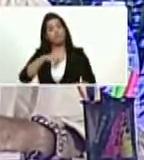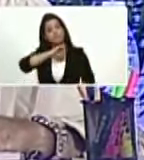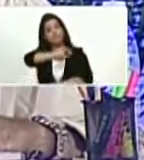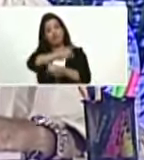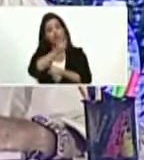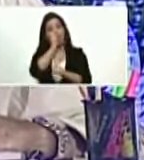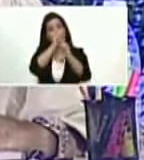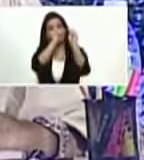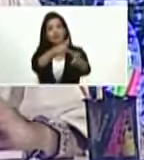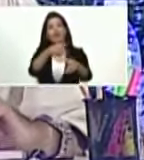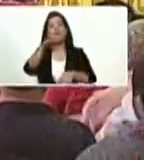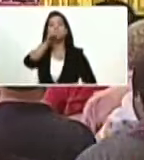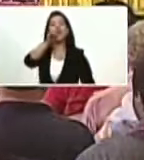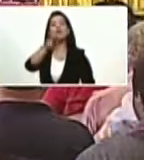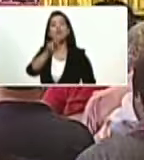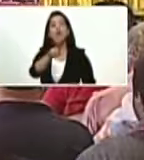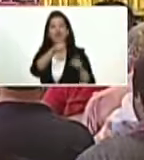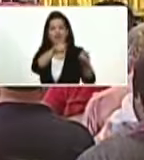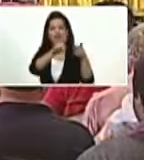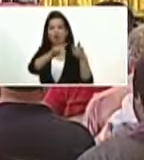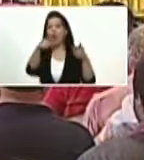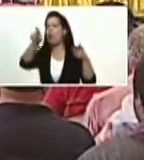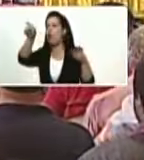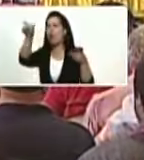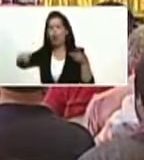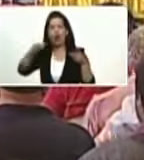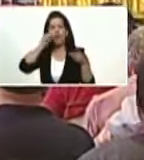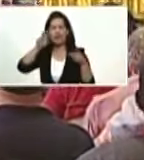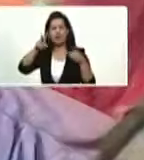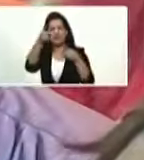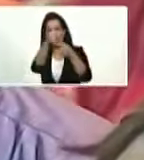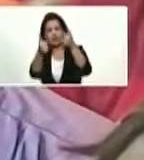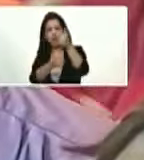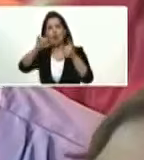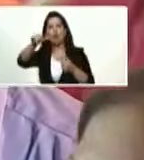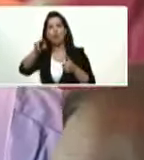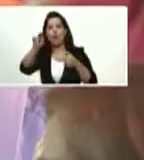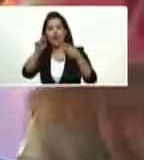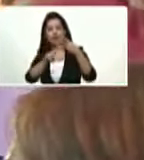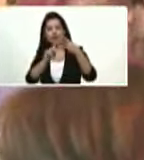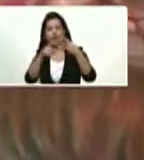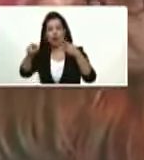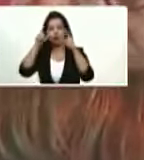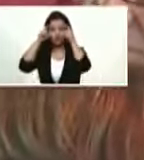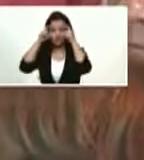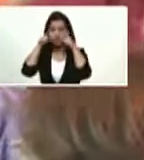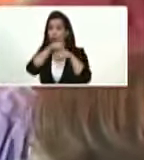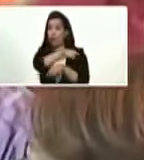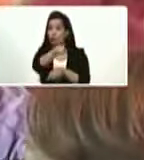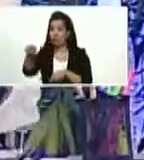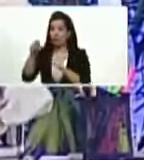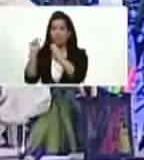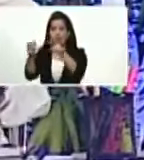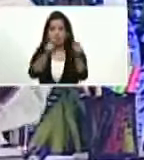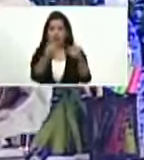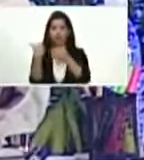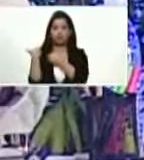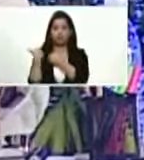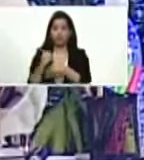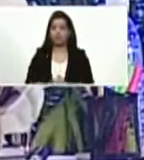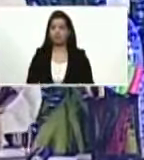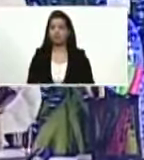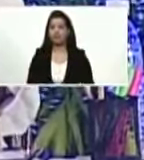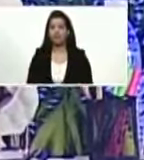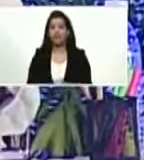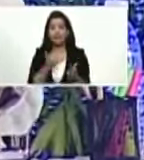Manuel Fernández, a Juan Arias y a todos ustedes, camaradas, recogiendo sus propuestas. Bueno, ya casi